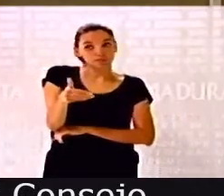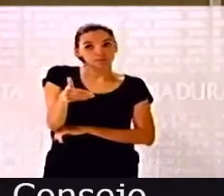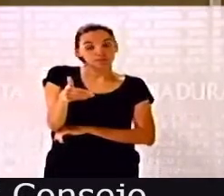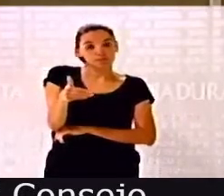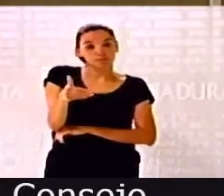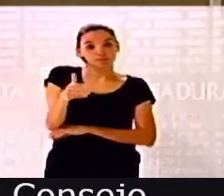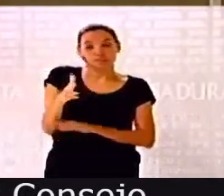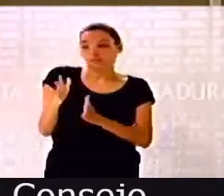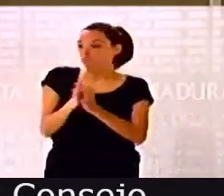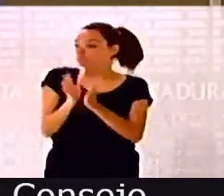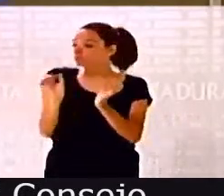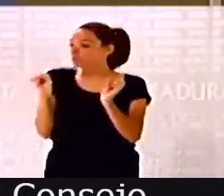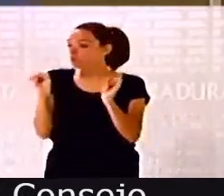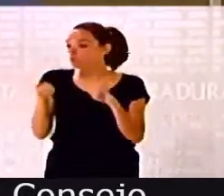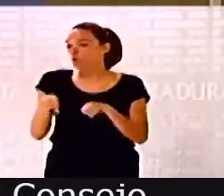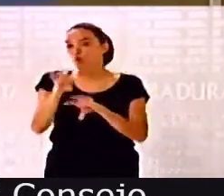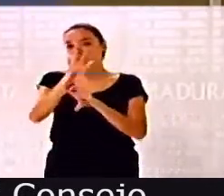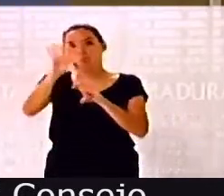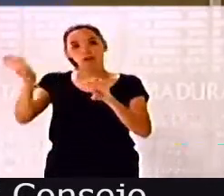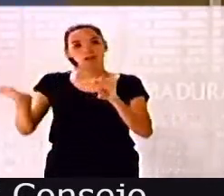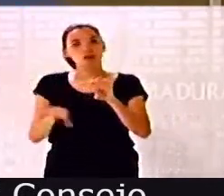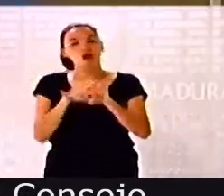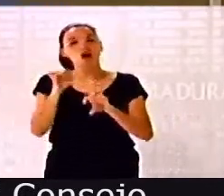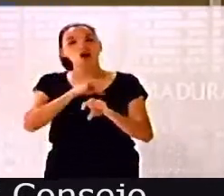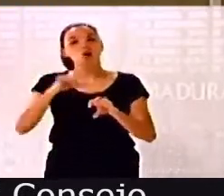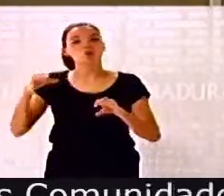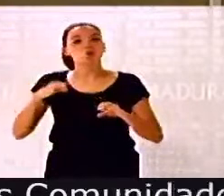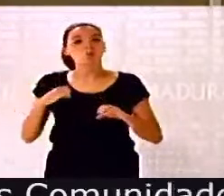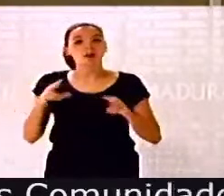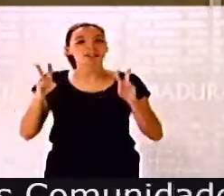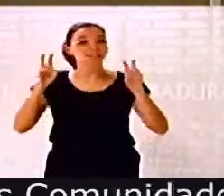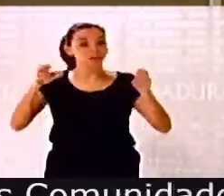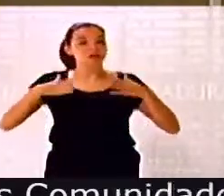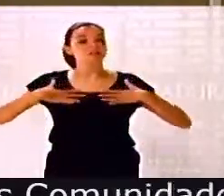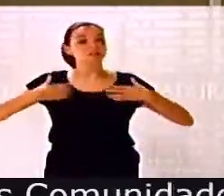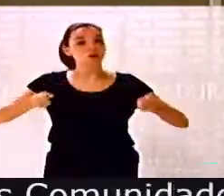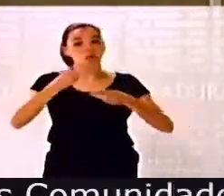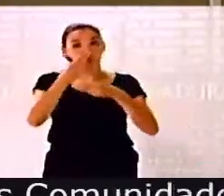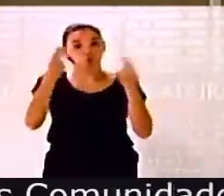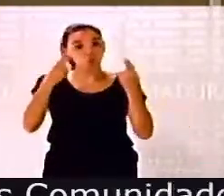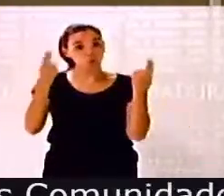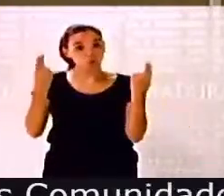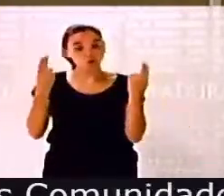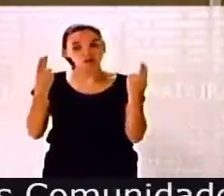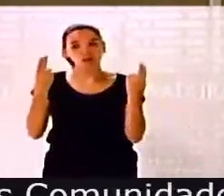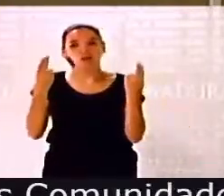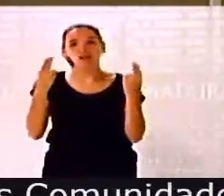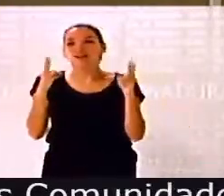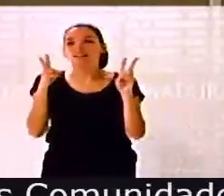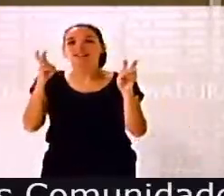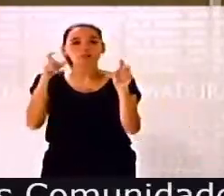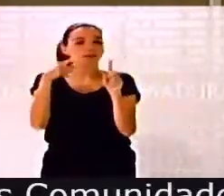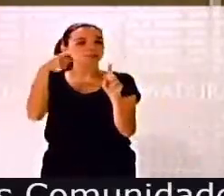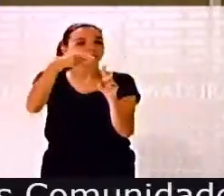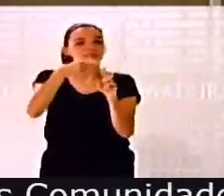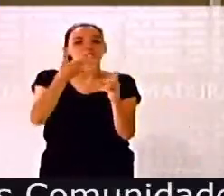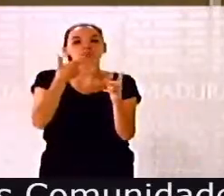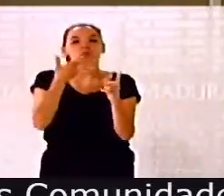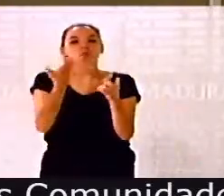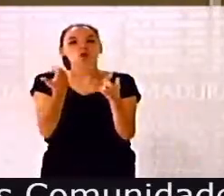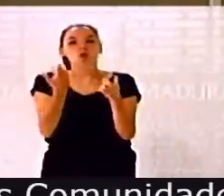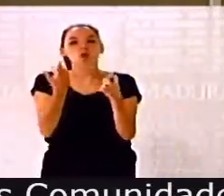pactada entre todas las comunidades autónomas en materia de salud pública tiene que ver más con los cribados, tiene que ver más con